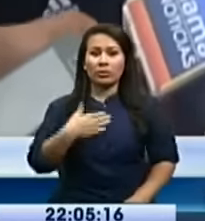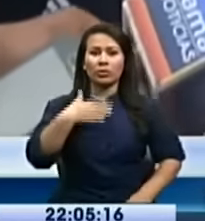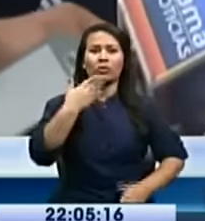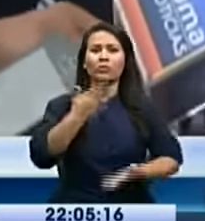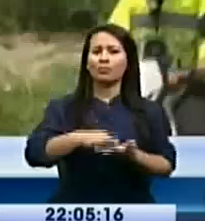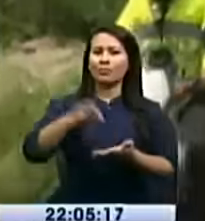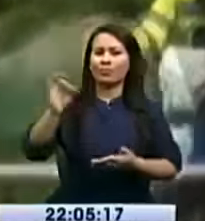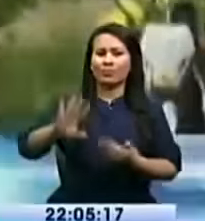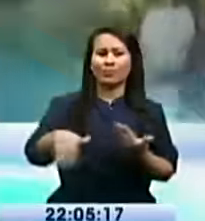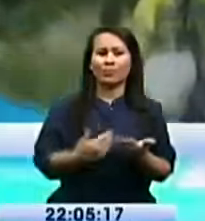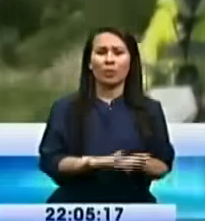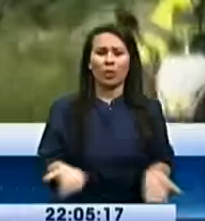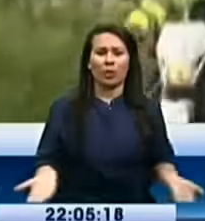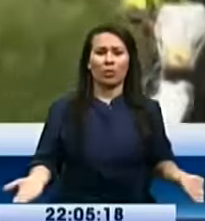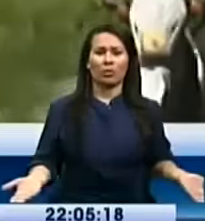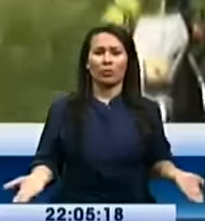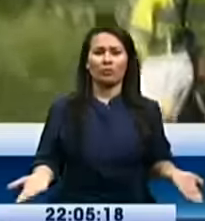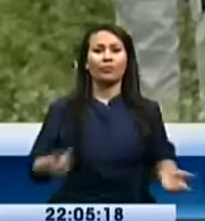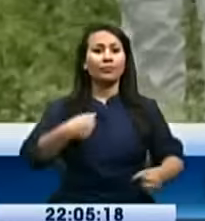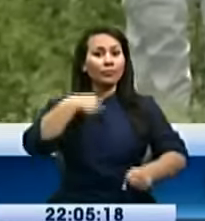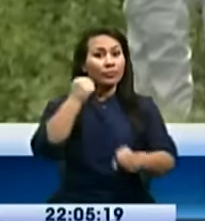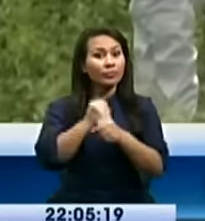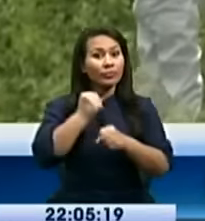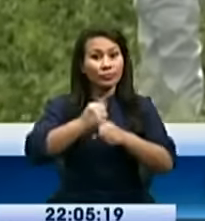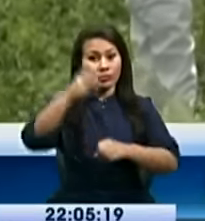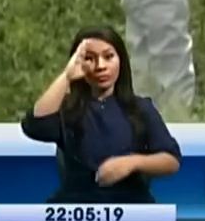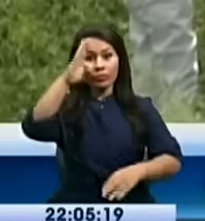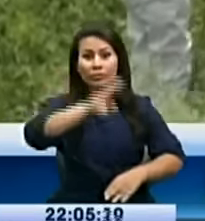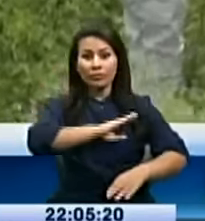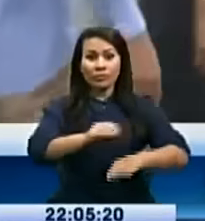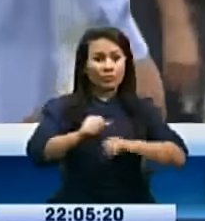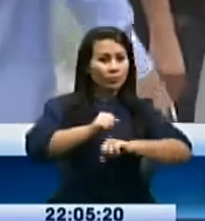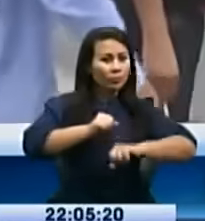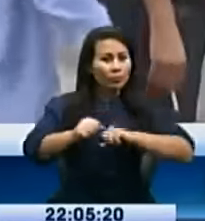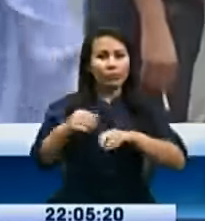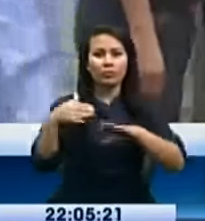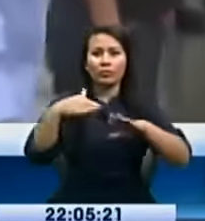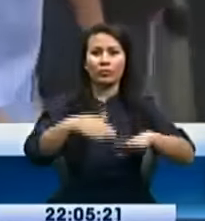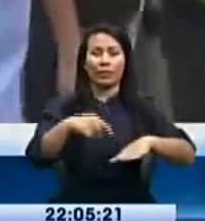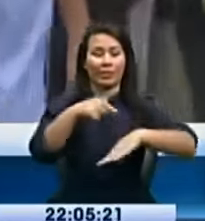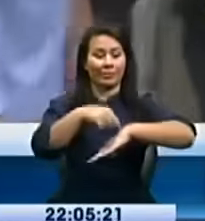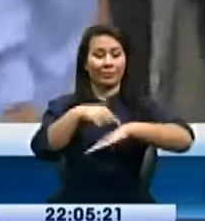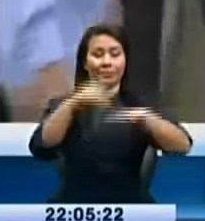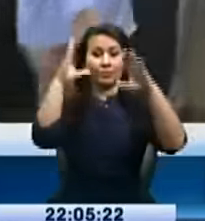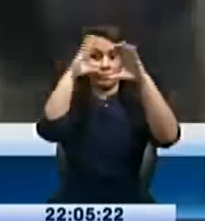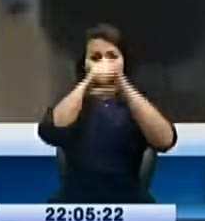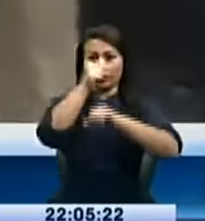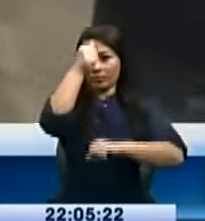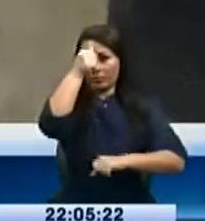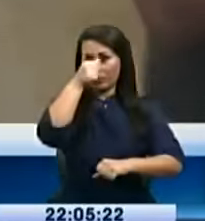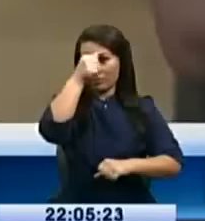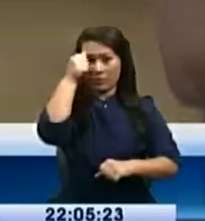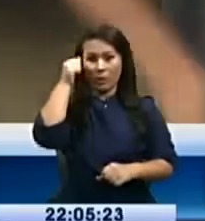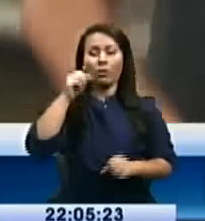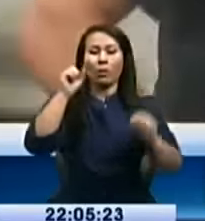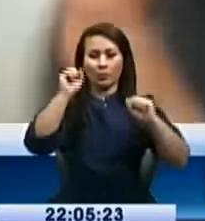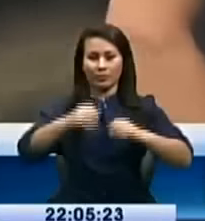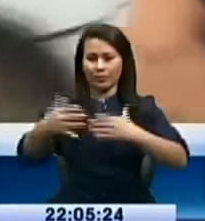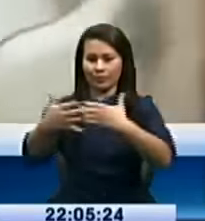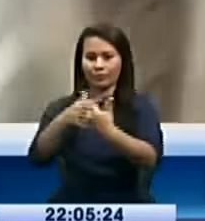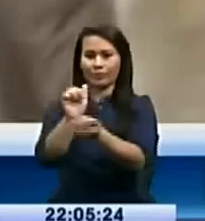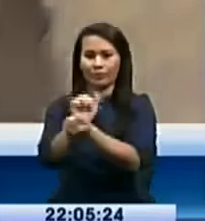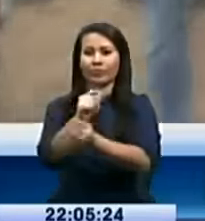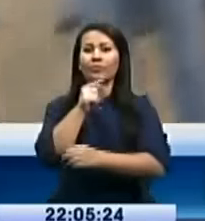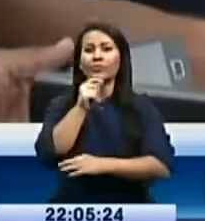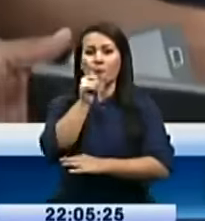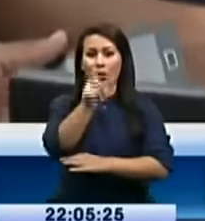en impunidad, ¿no? El trabajo efectivo de la policía dio sus resultados y en horas de la noche del último domingo se pudo detener a los